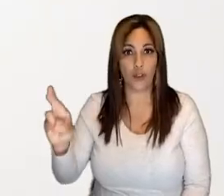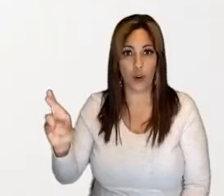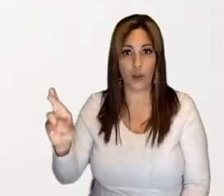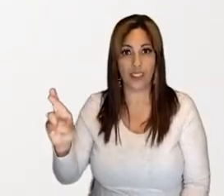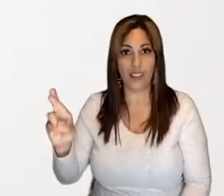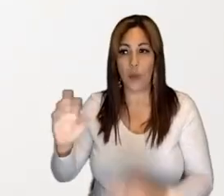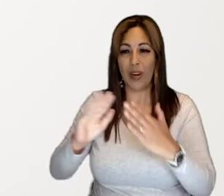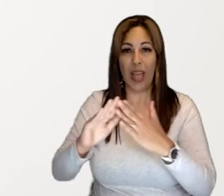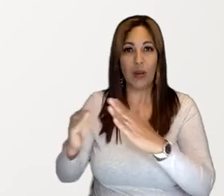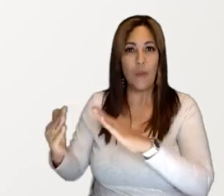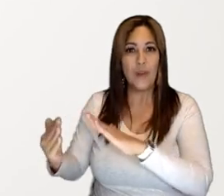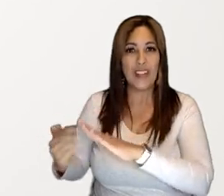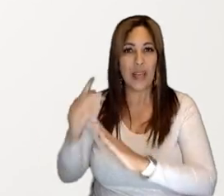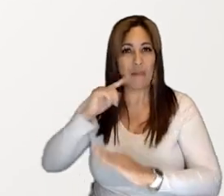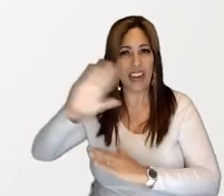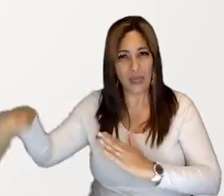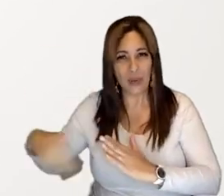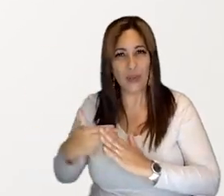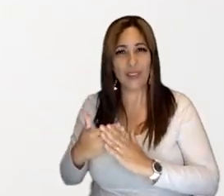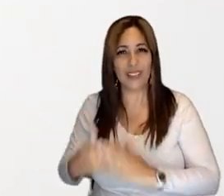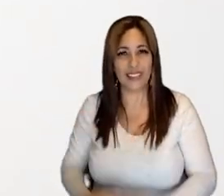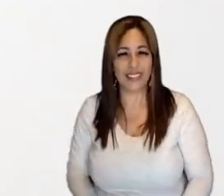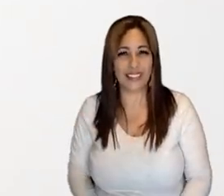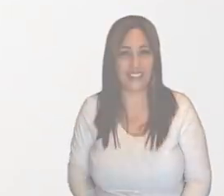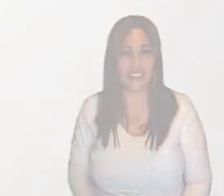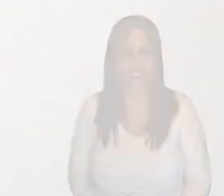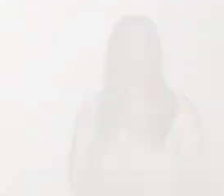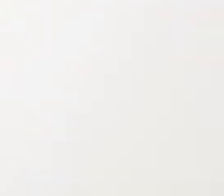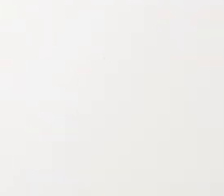Roosevelt Roads, una comunidad para todos.